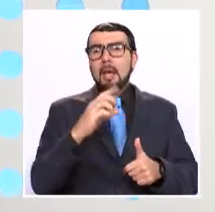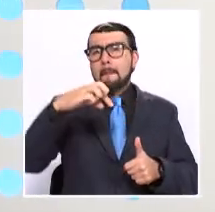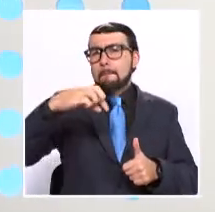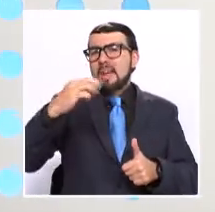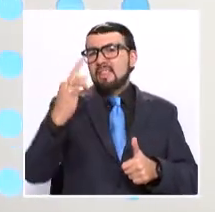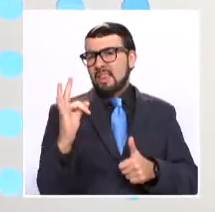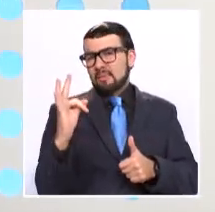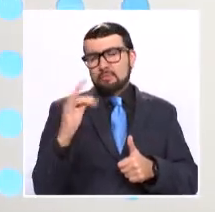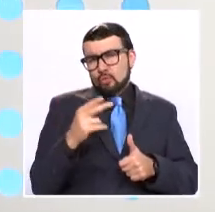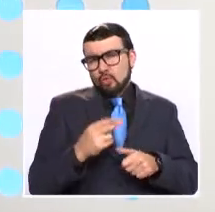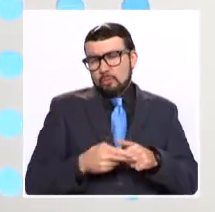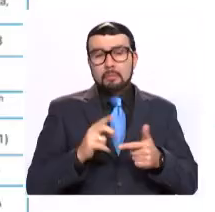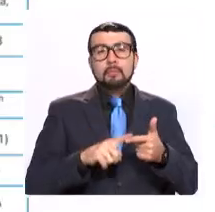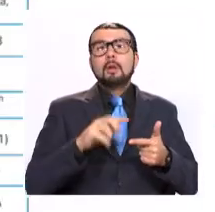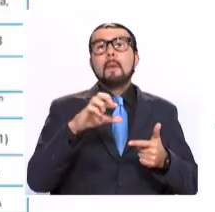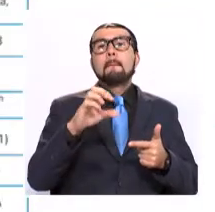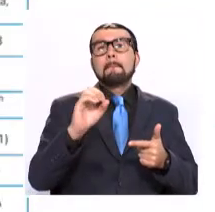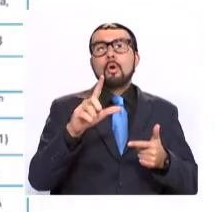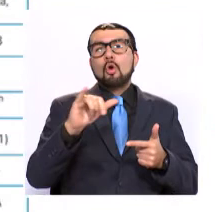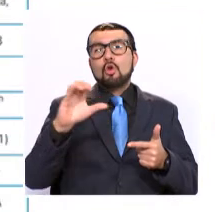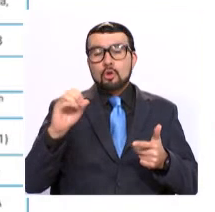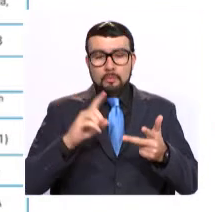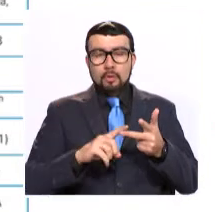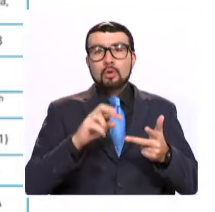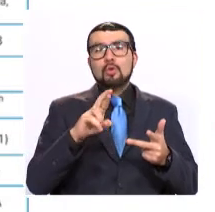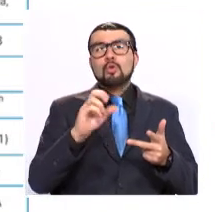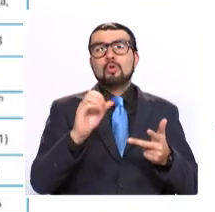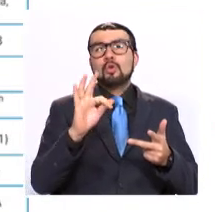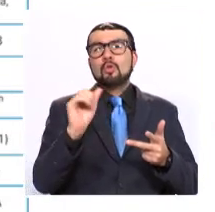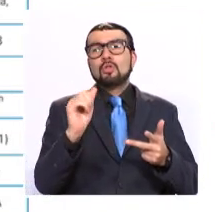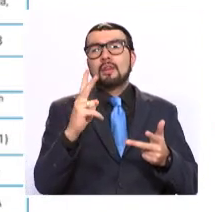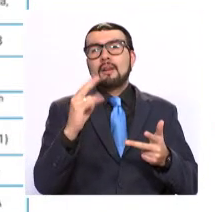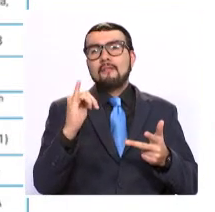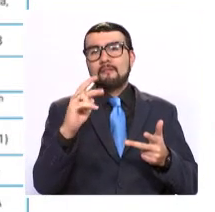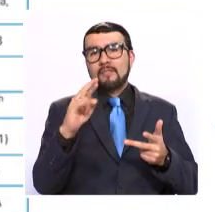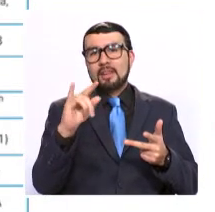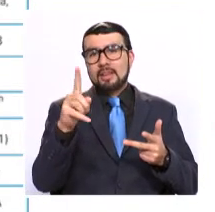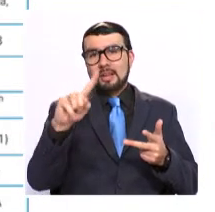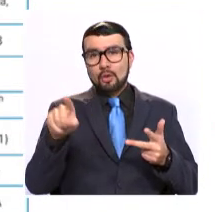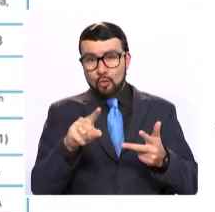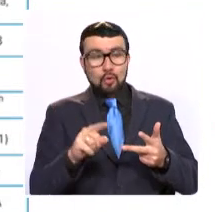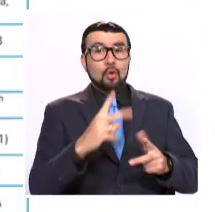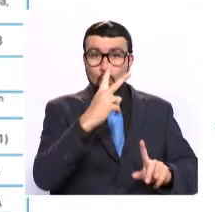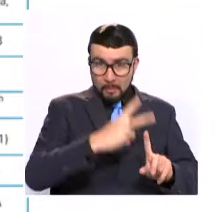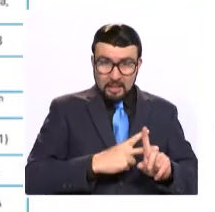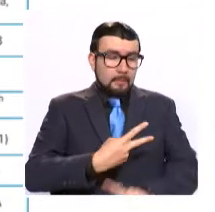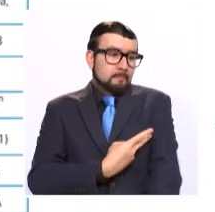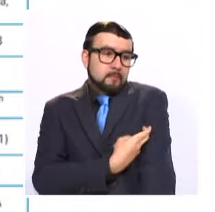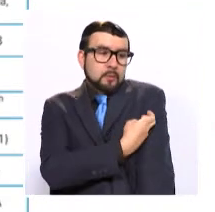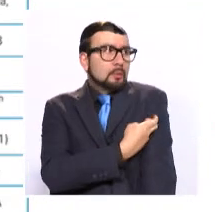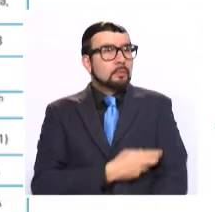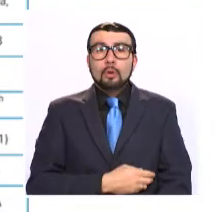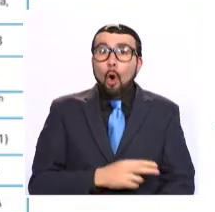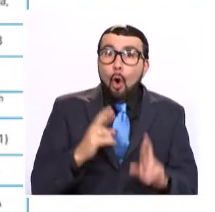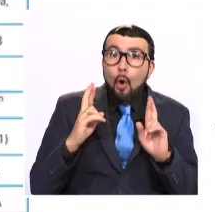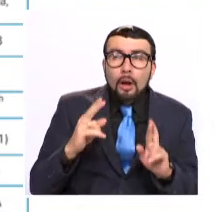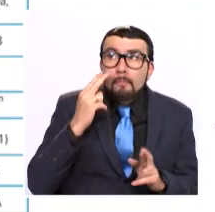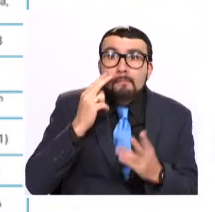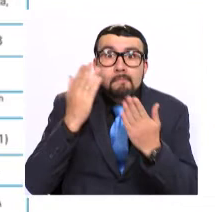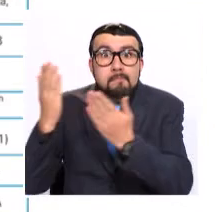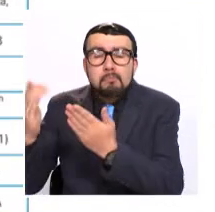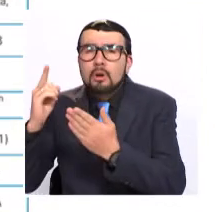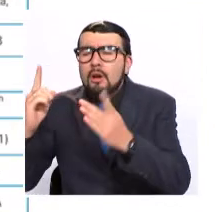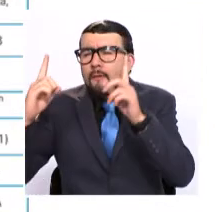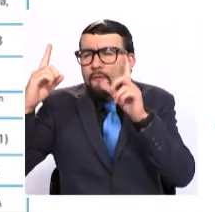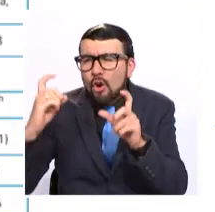¿Qué son? La parte de polio, rotavirus, ¿sí? Que son las vacunas que vamos a iniciar. Sí. Ojalá le tomaran foto a esta foto